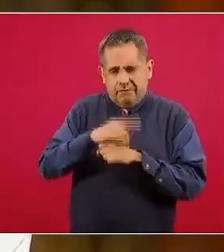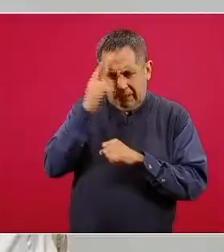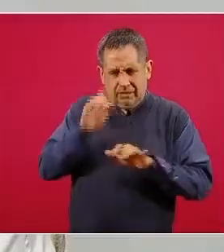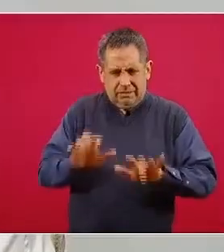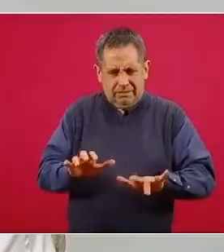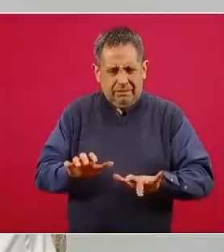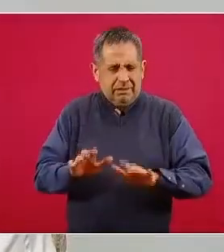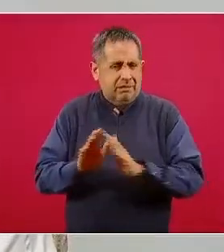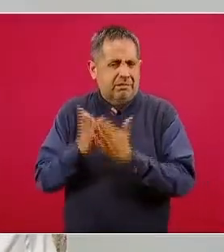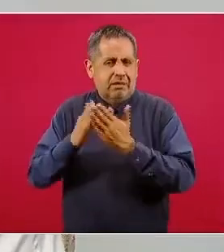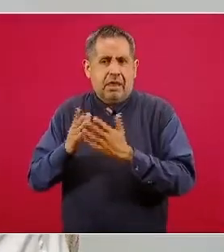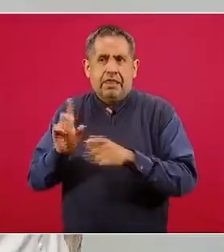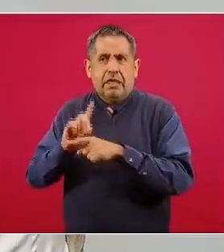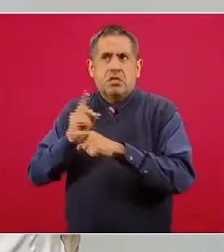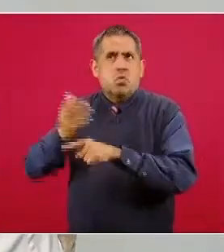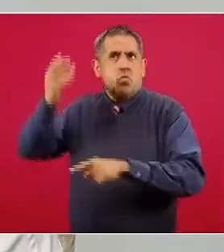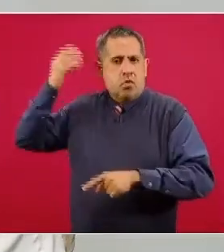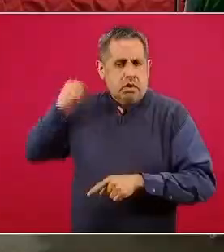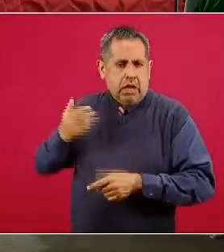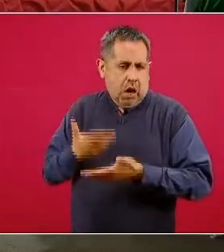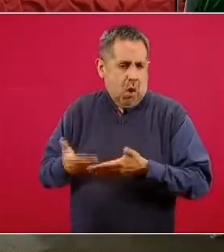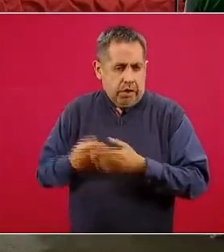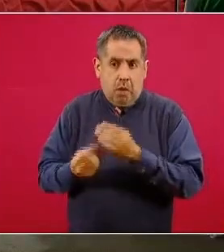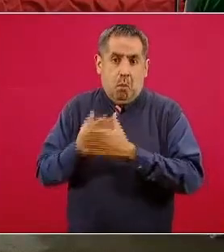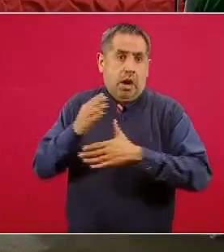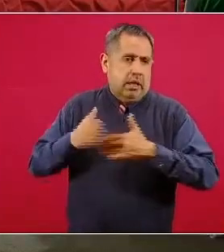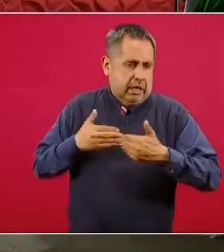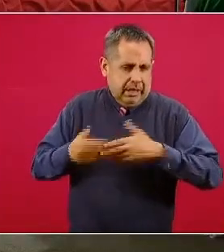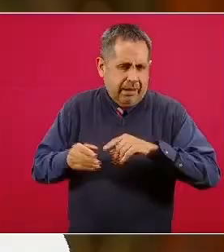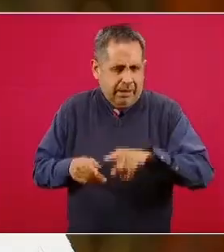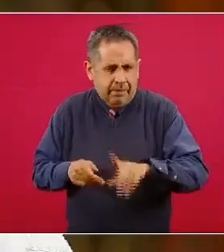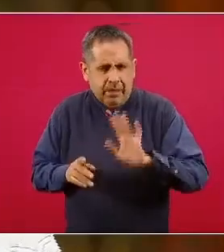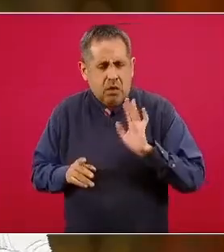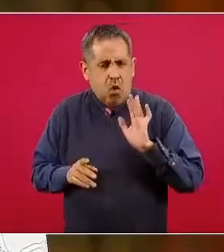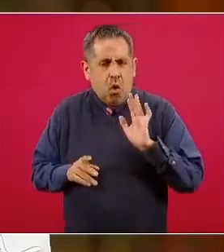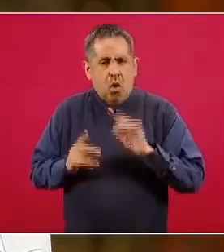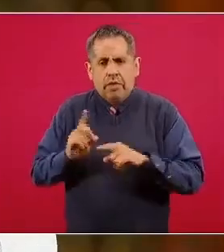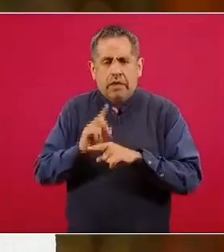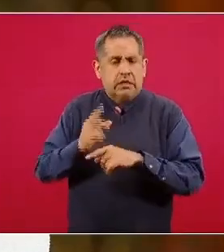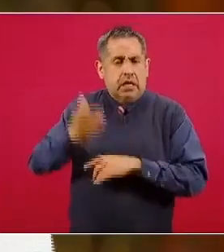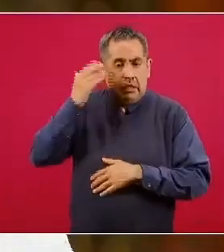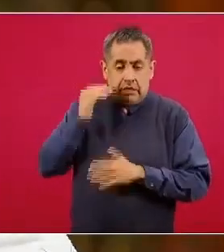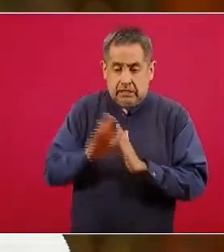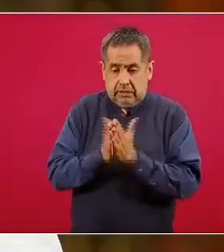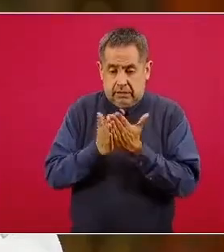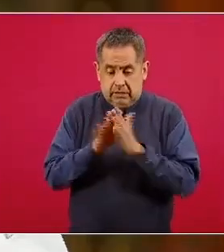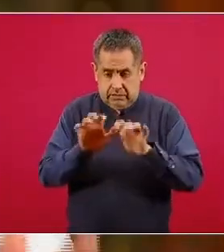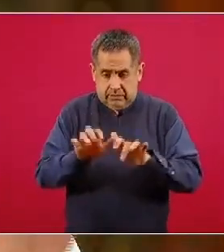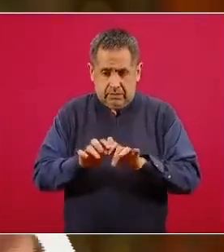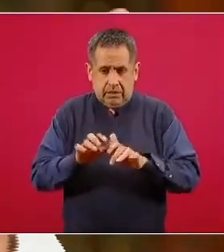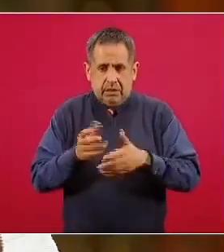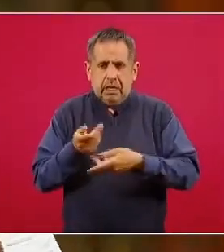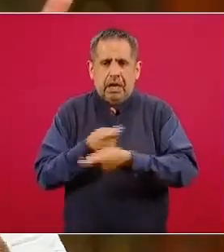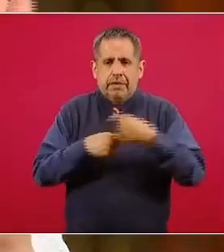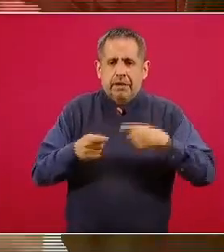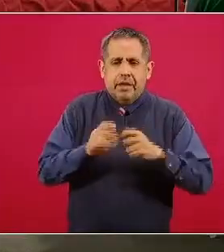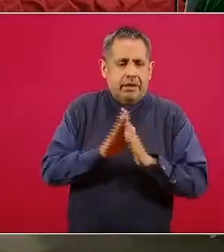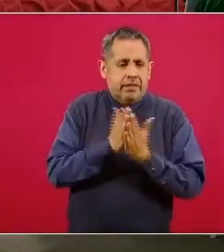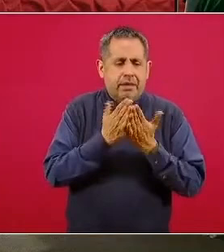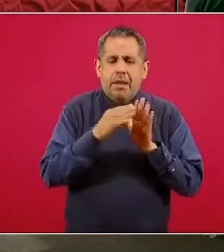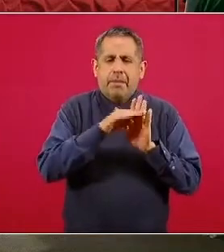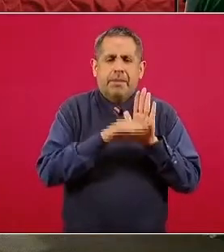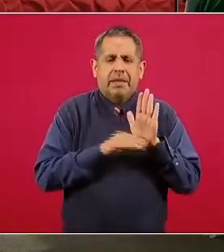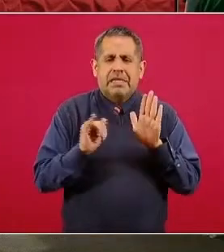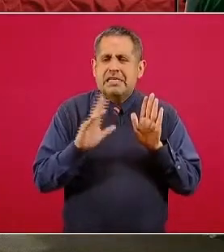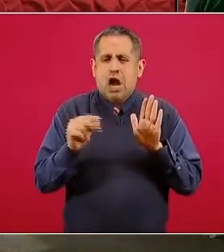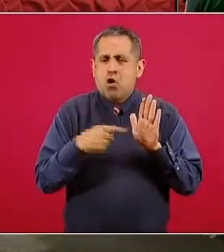lleva toda la vida, ahora sí se ha puesto en la mesa la solución, un carnet digital que está sustituyendo un carnet